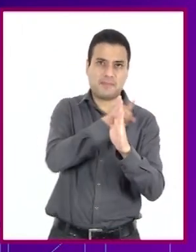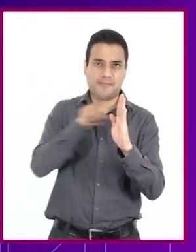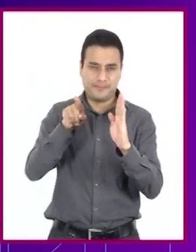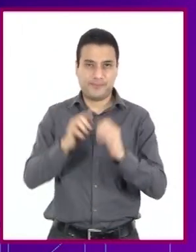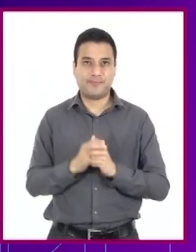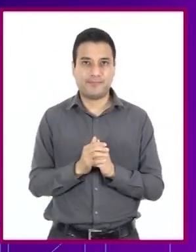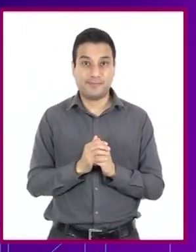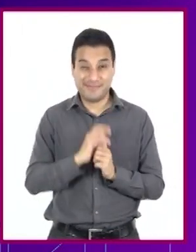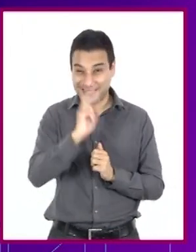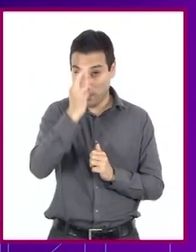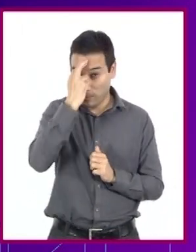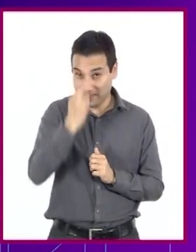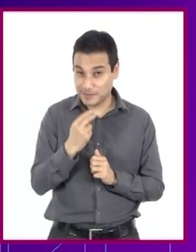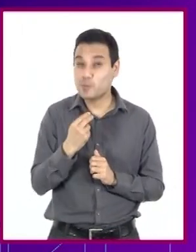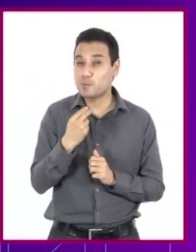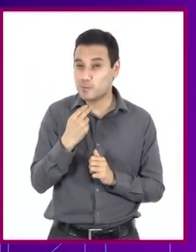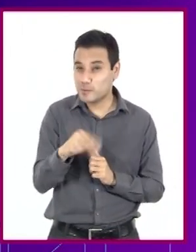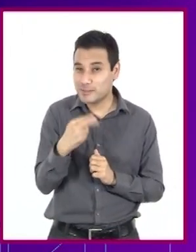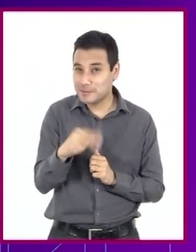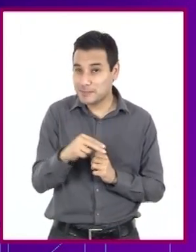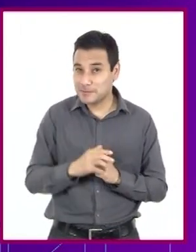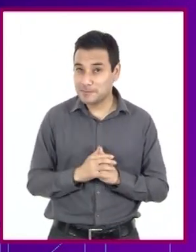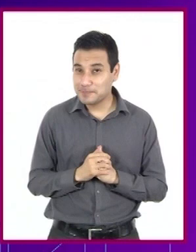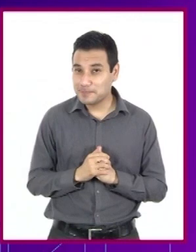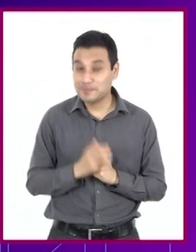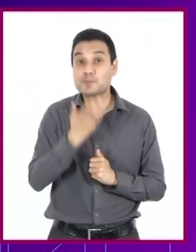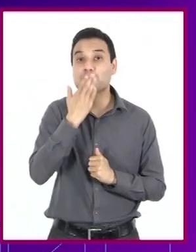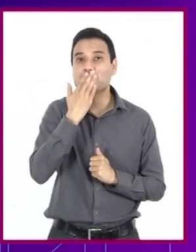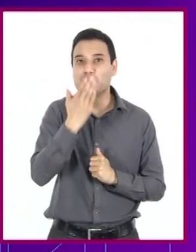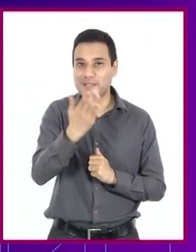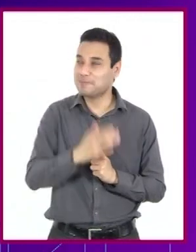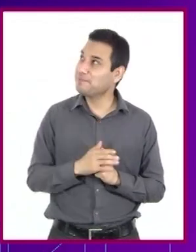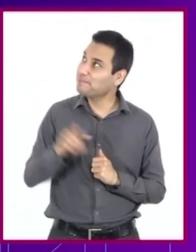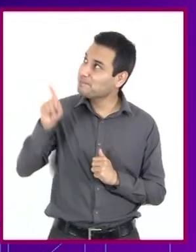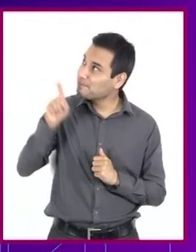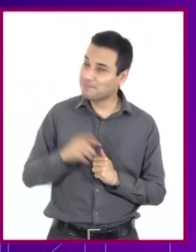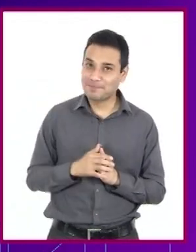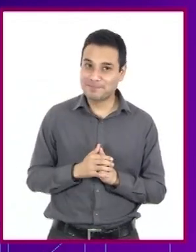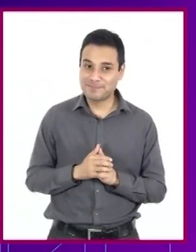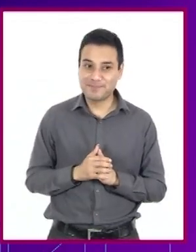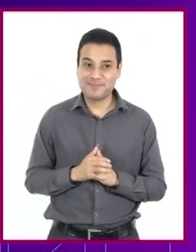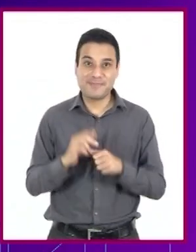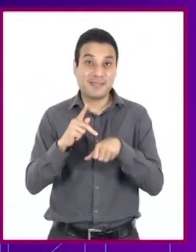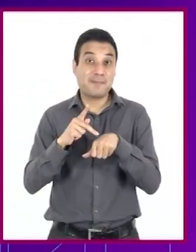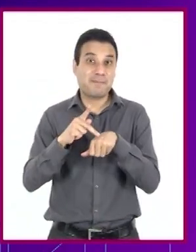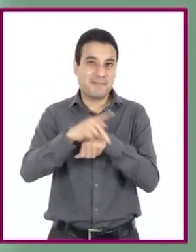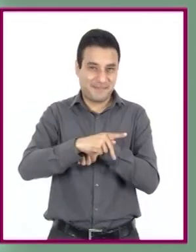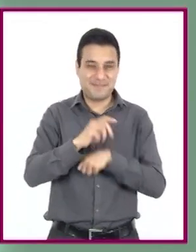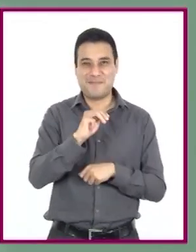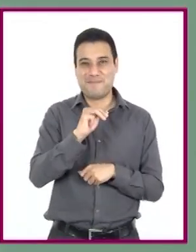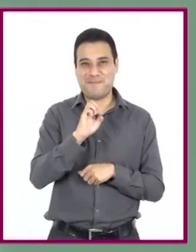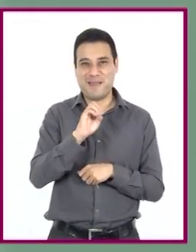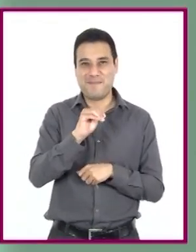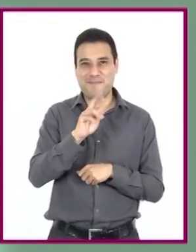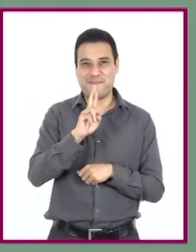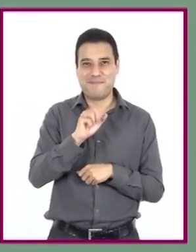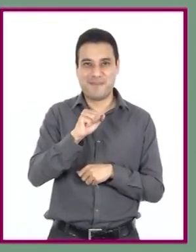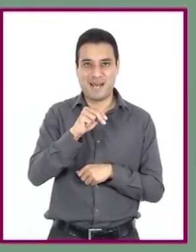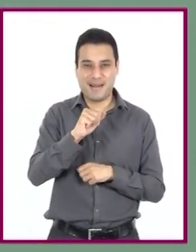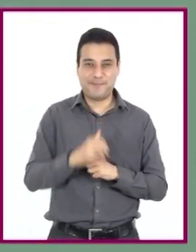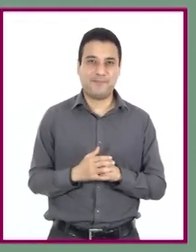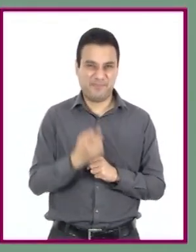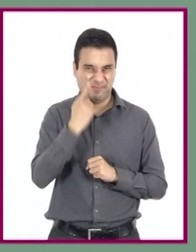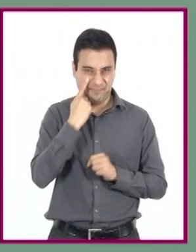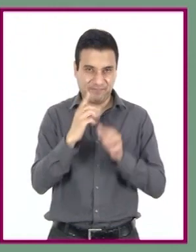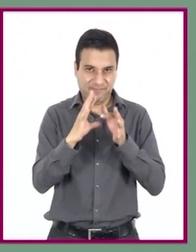¿Ya recordaron su nombre? Muy bien, es la membrana celular. Leamos la